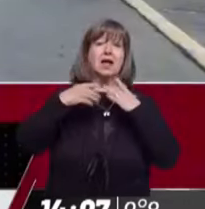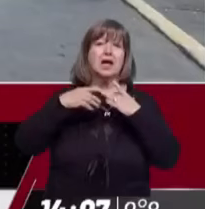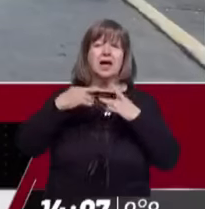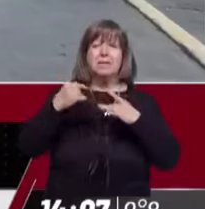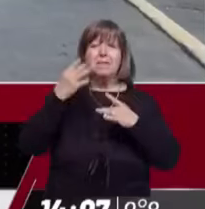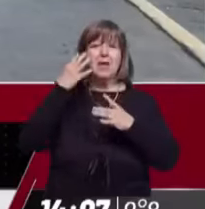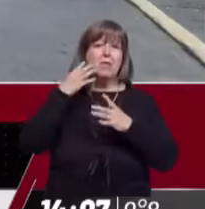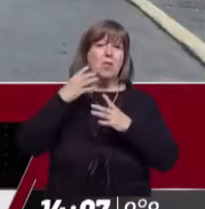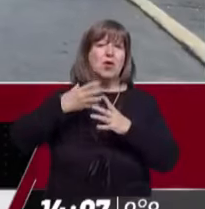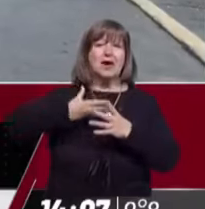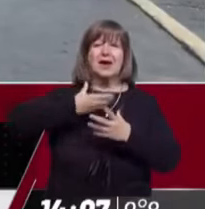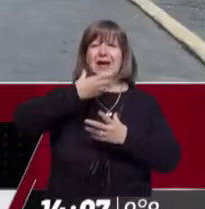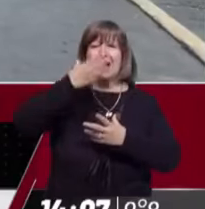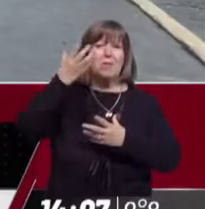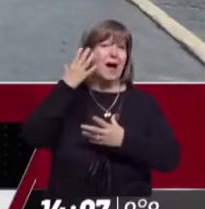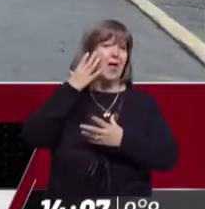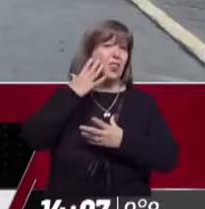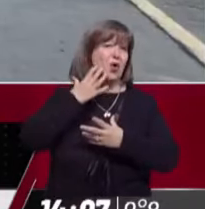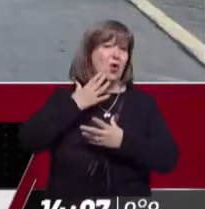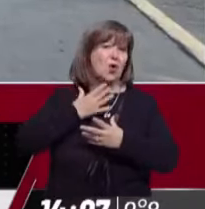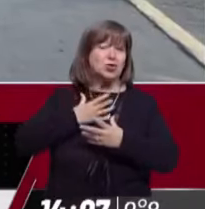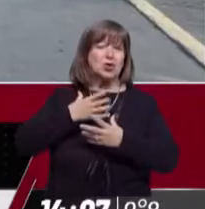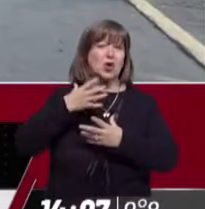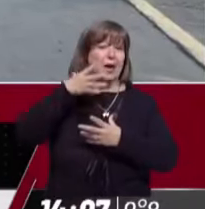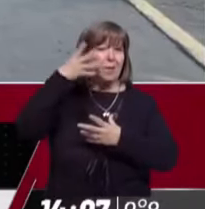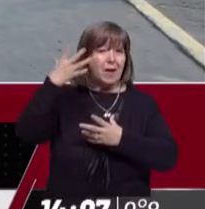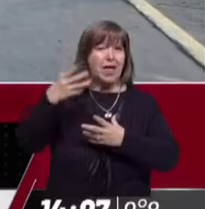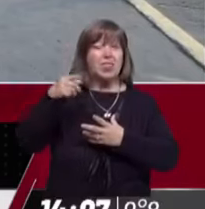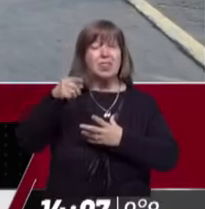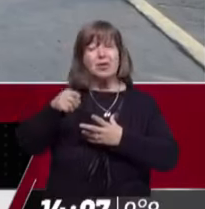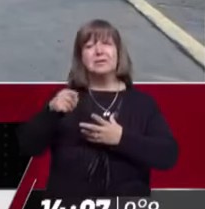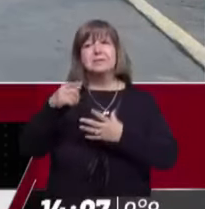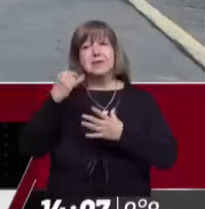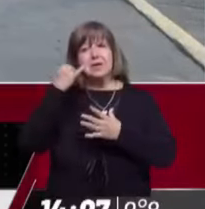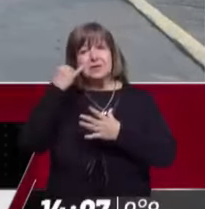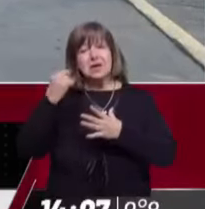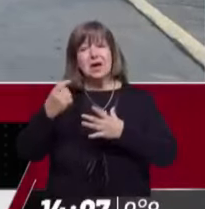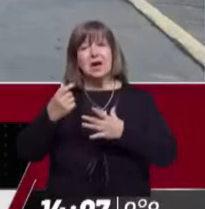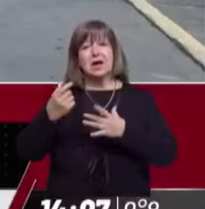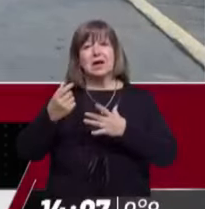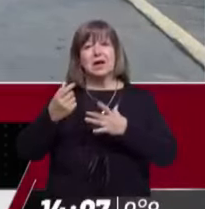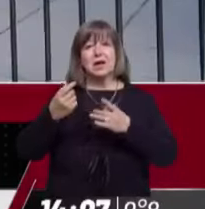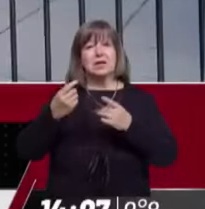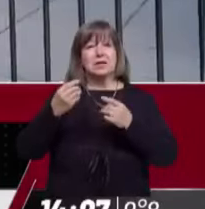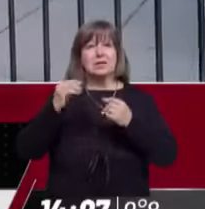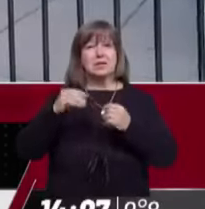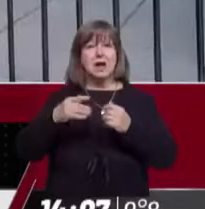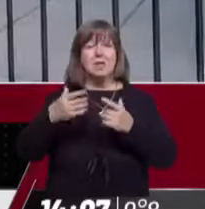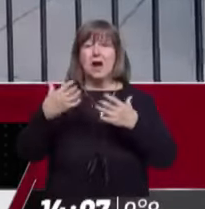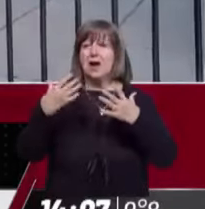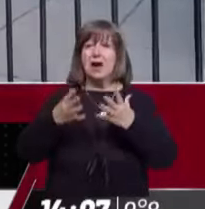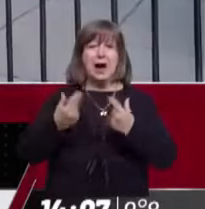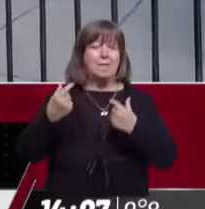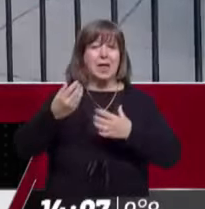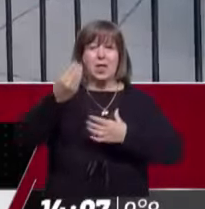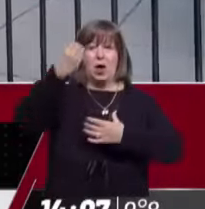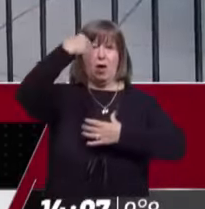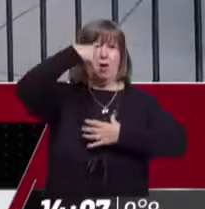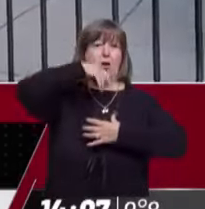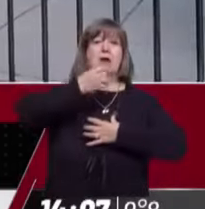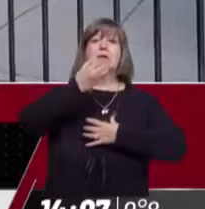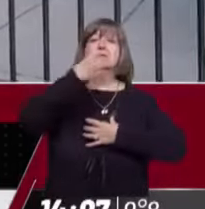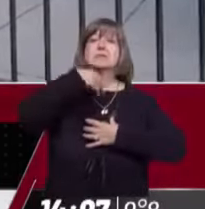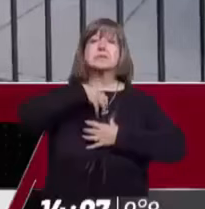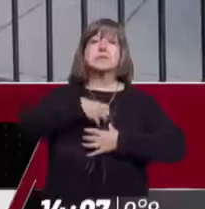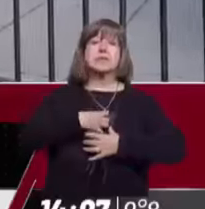afección a otras partes de su Tremendo. cara. En lo que le diagnosticaron, además, le realizaron inmediatamente llegada al Lago